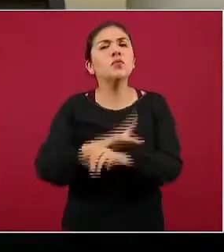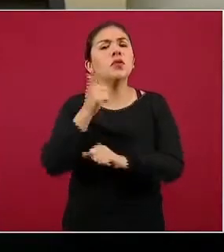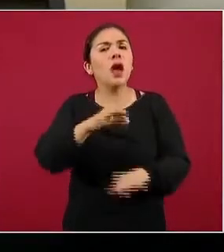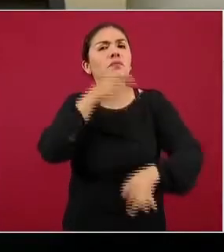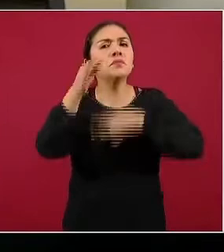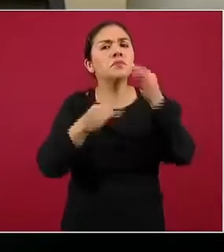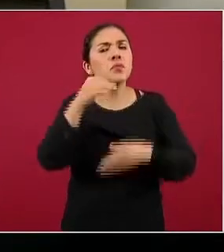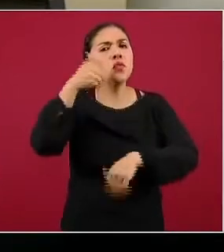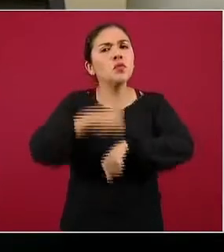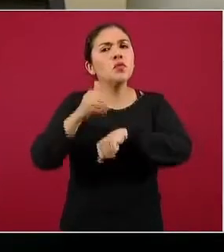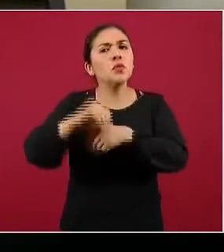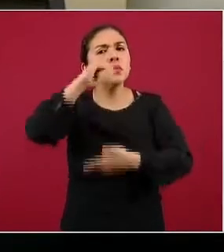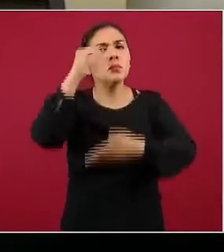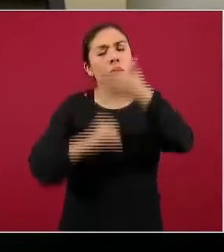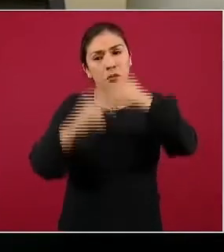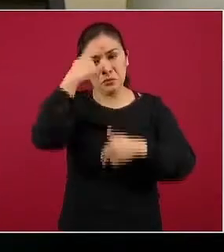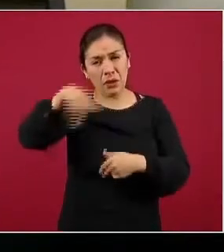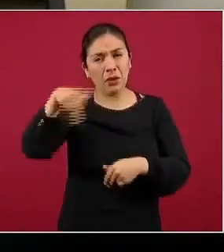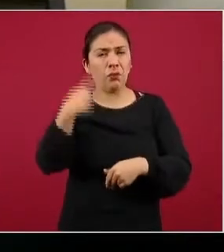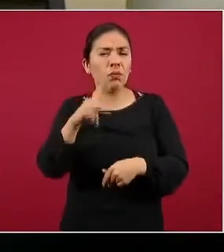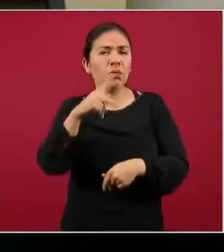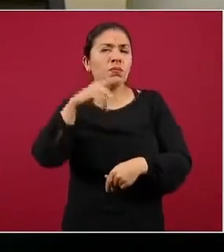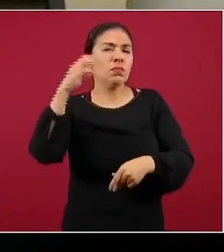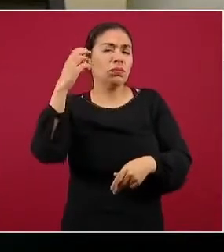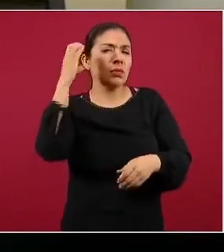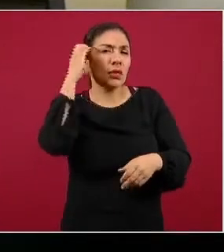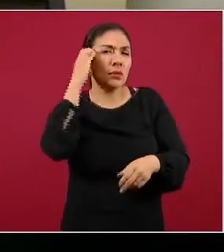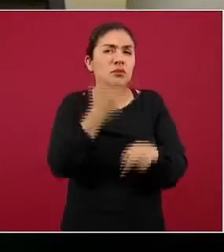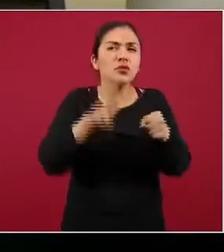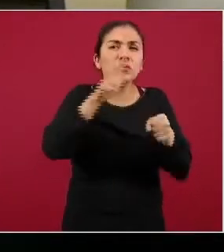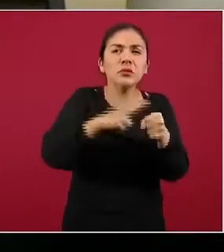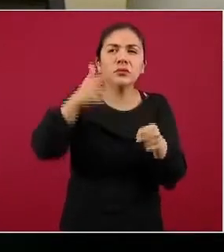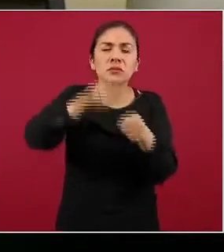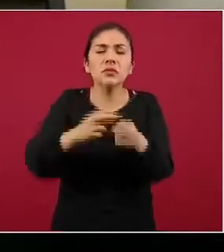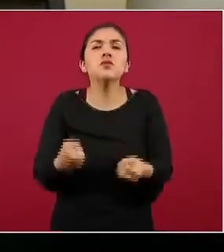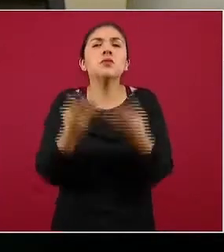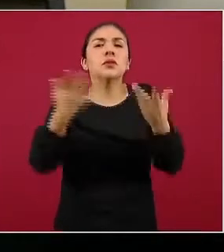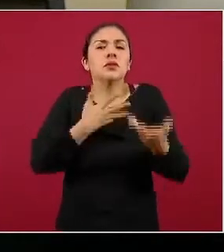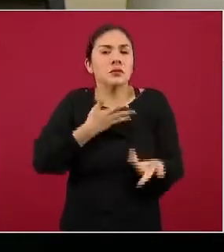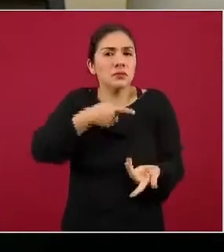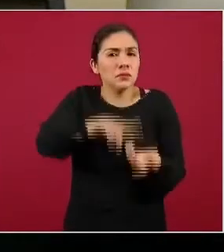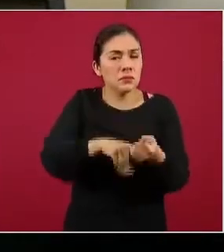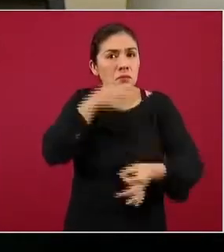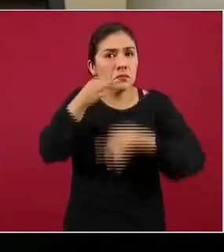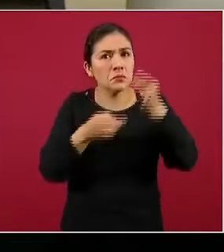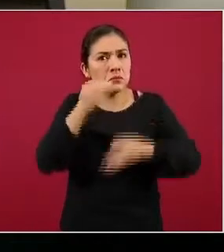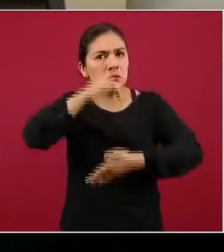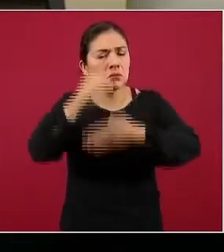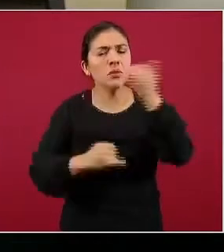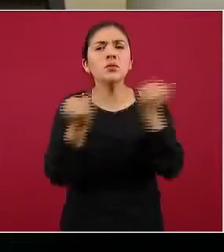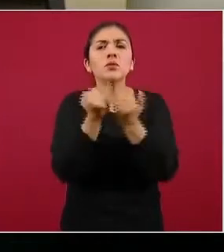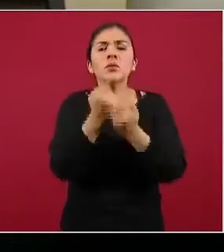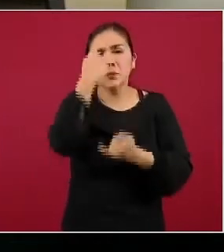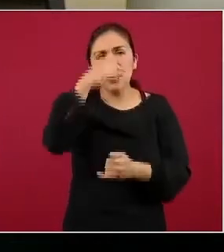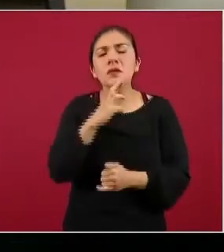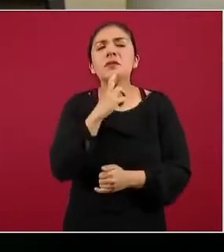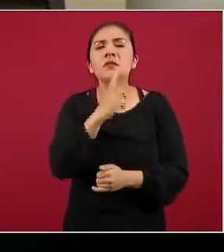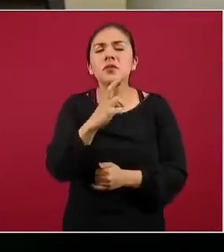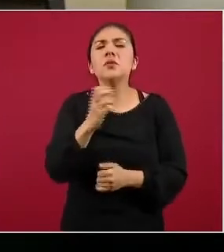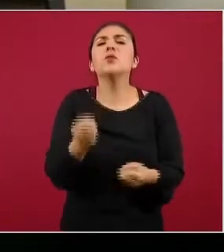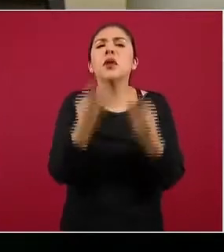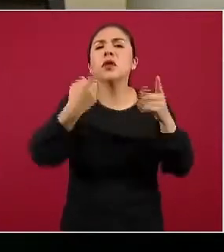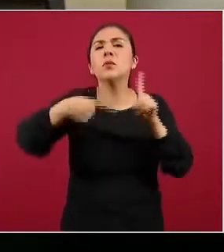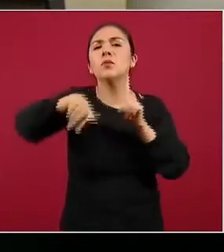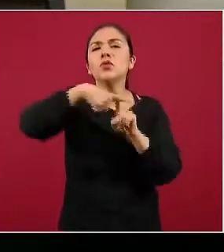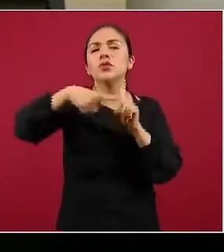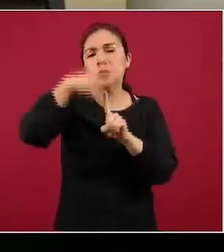cifras menores tanto del porcentaje de camas de hospital con ventiladores disponibles como del porcentaje de resultados positivos de